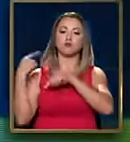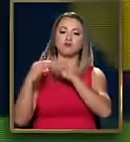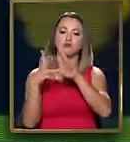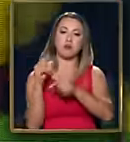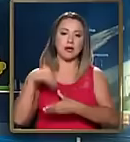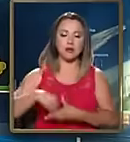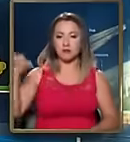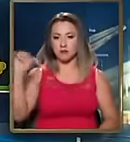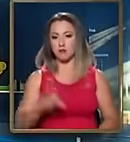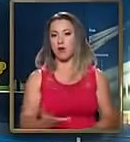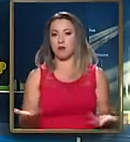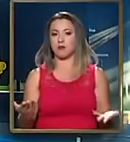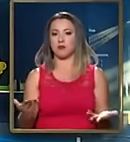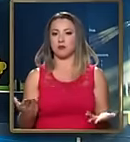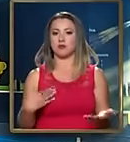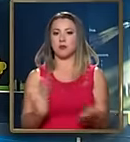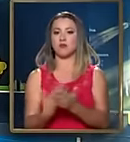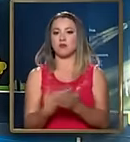weón.